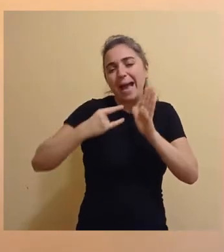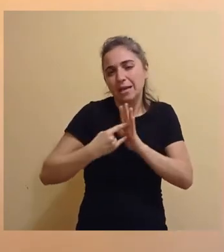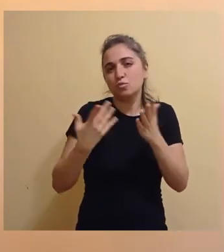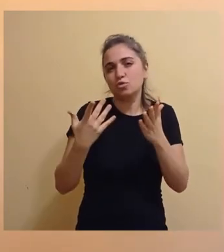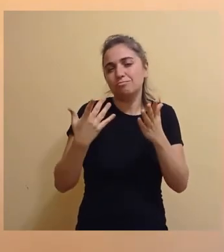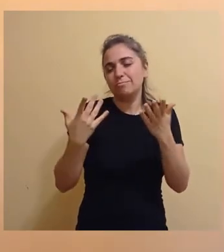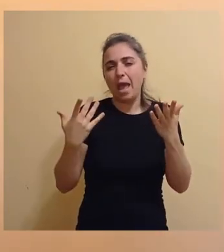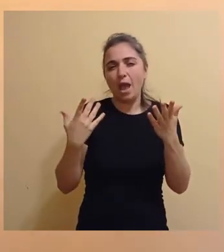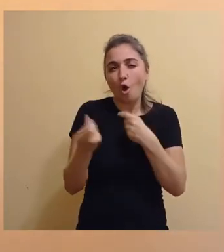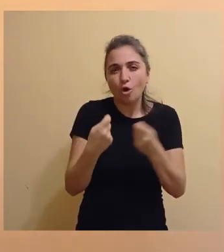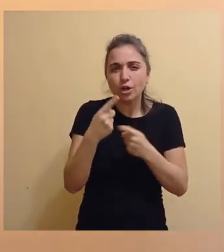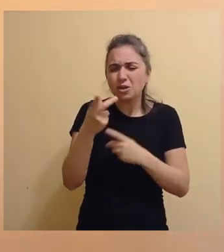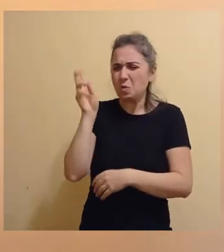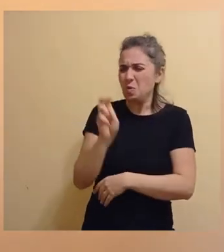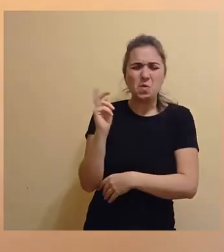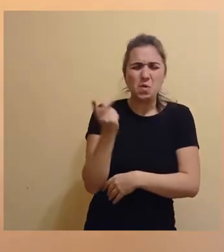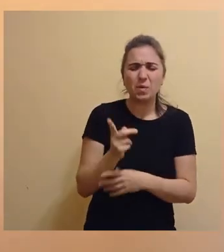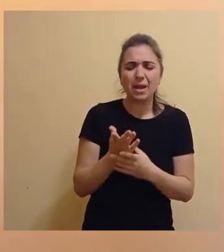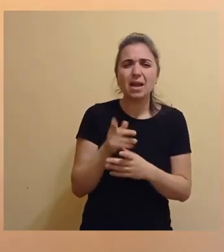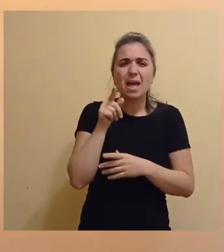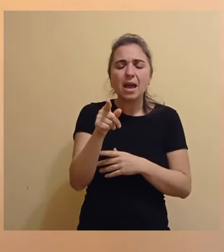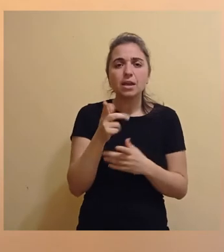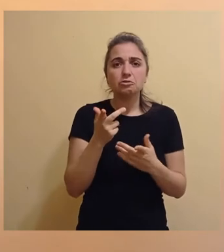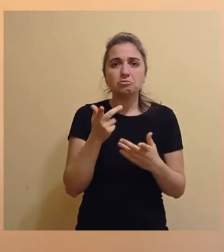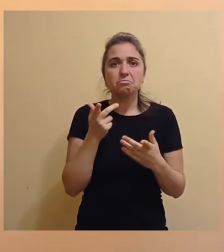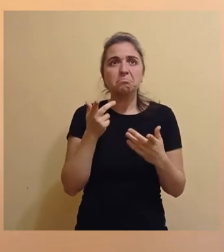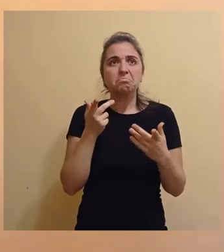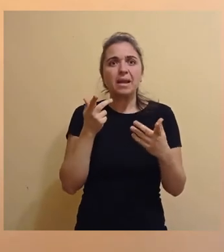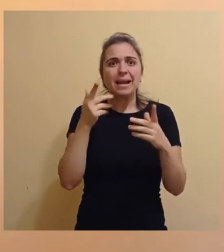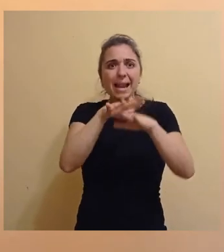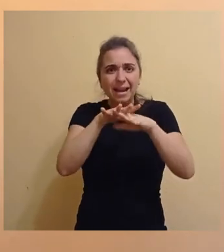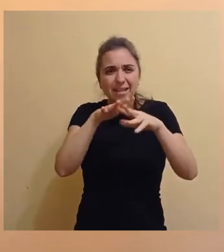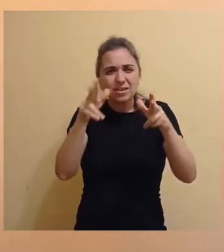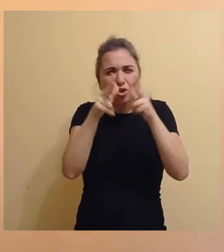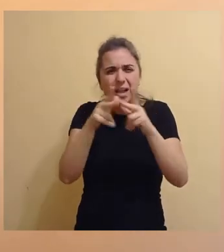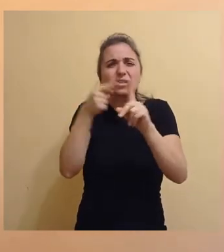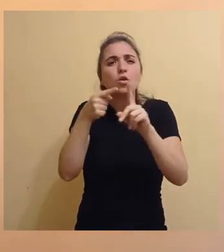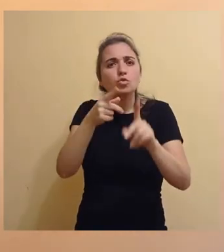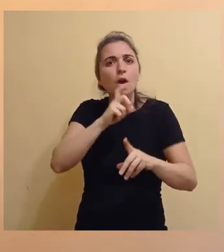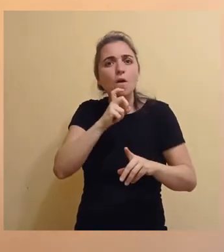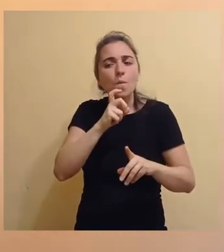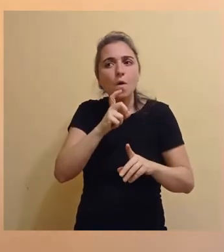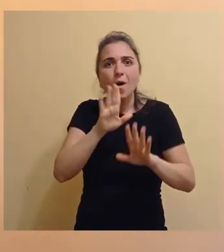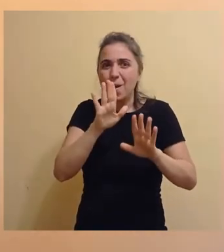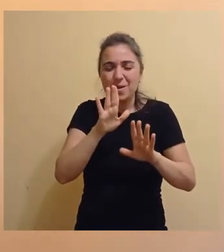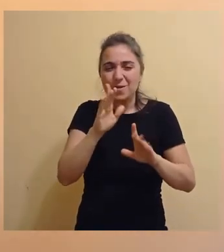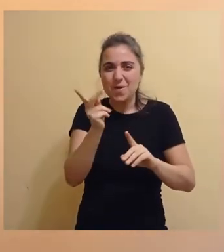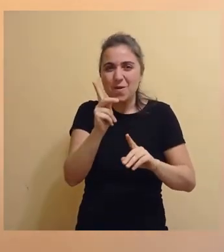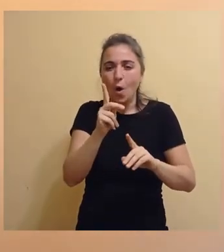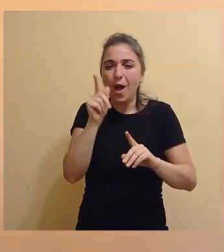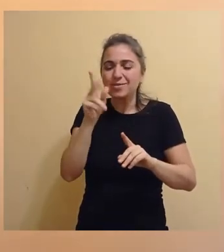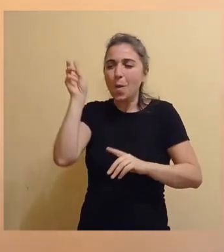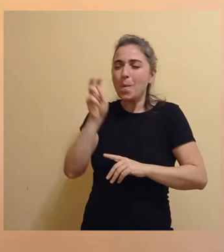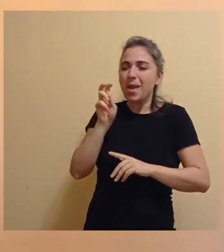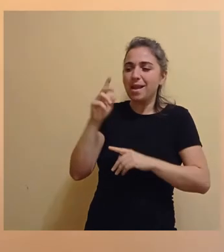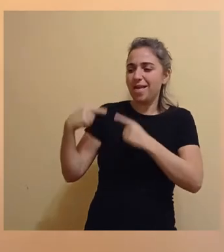estos mecanismos de control. Por eso digo que en realidad esto no viene, esto es cómo se están utilizando las redes sociales,